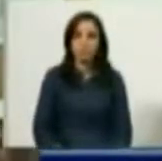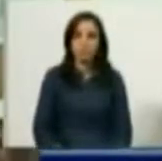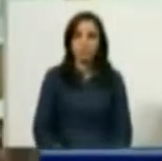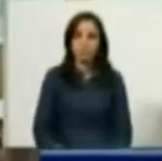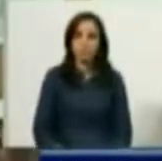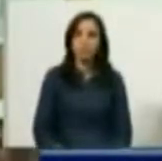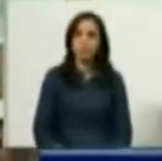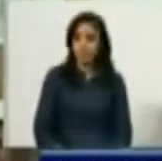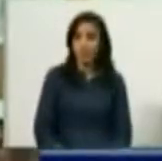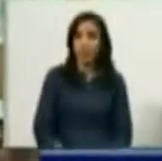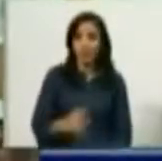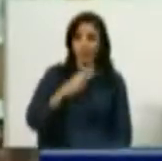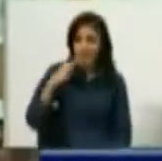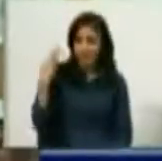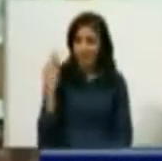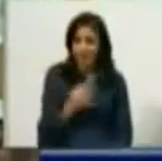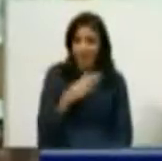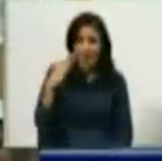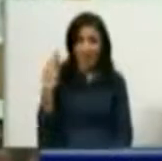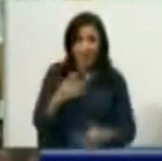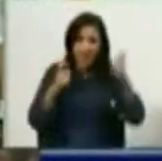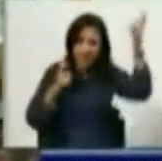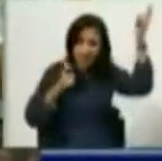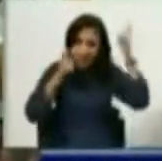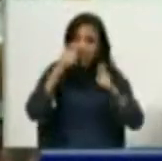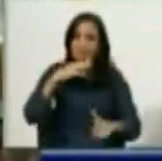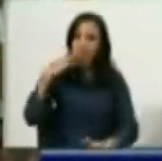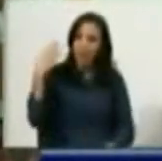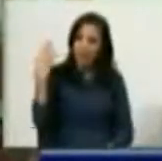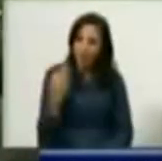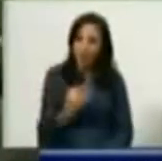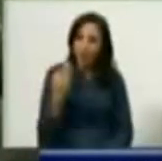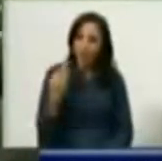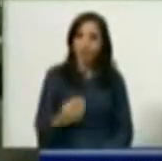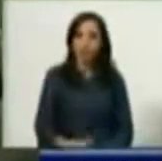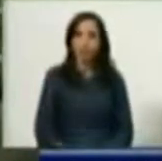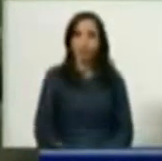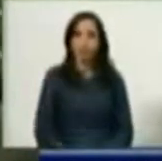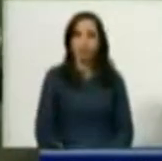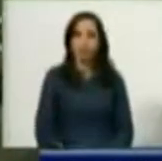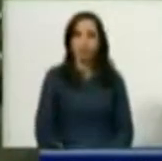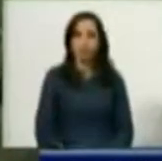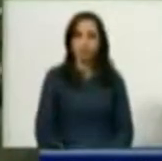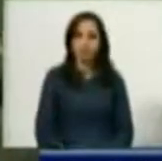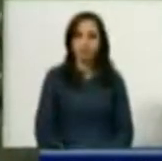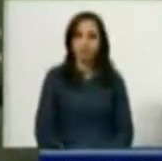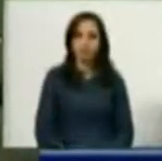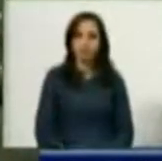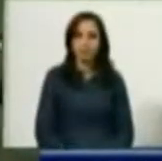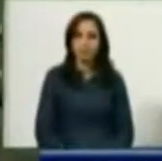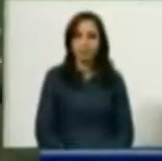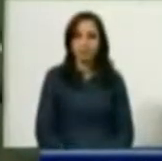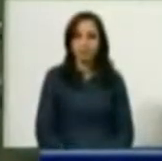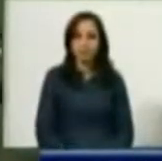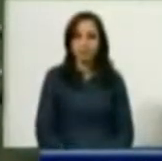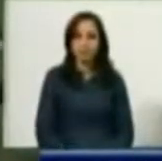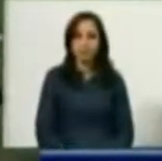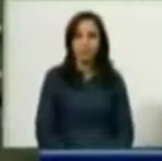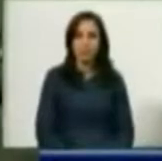sabe lo que es profundamente chavista profundamente chavista nuestra Fuerza Armada